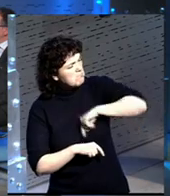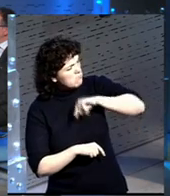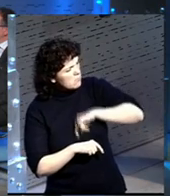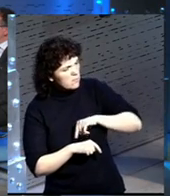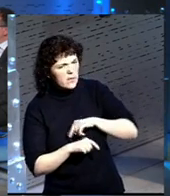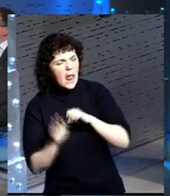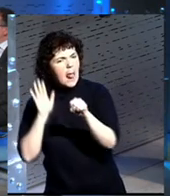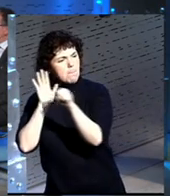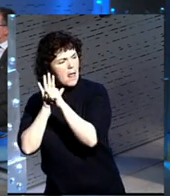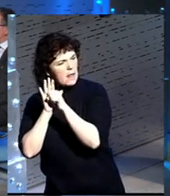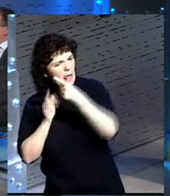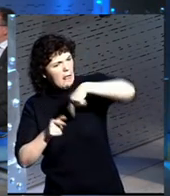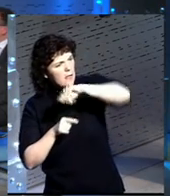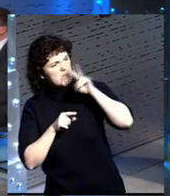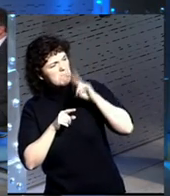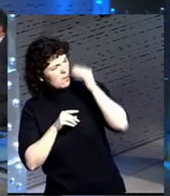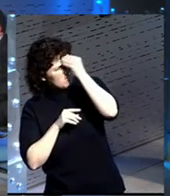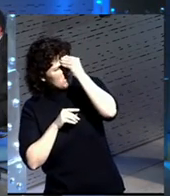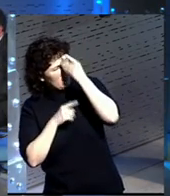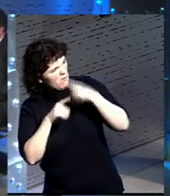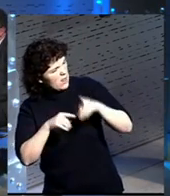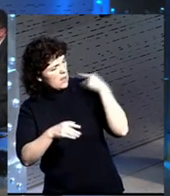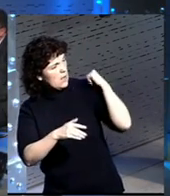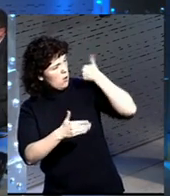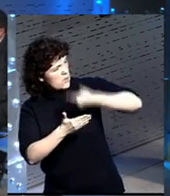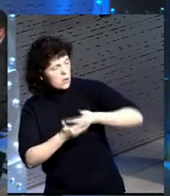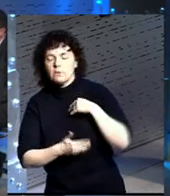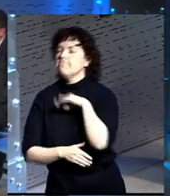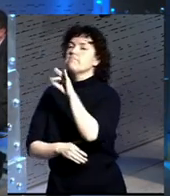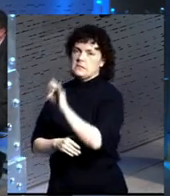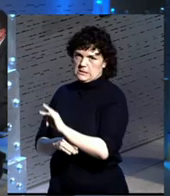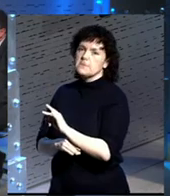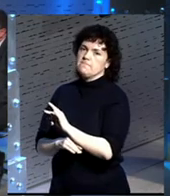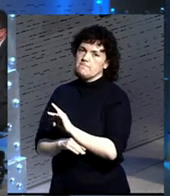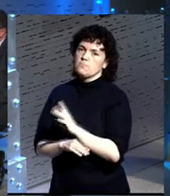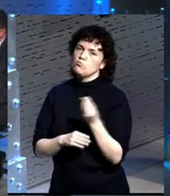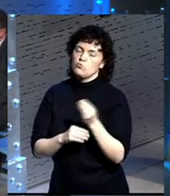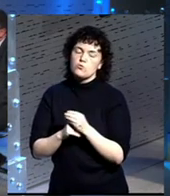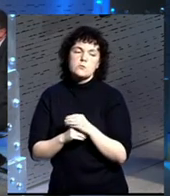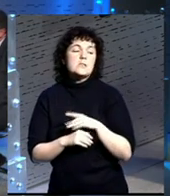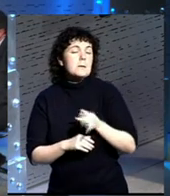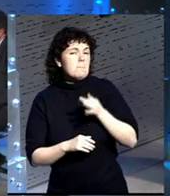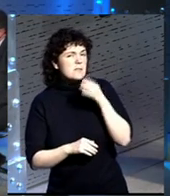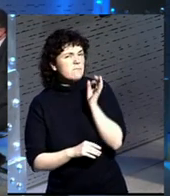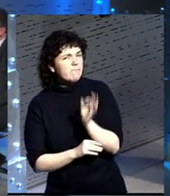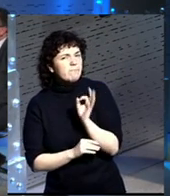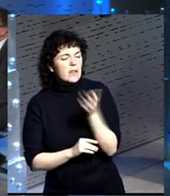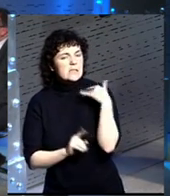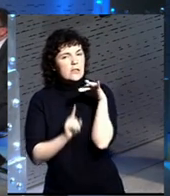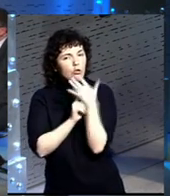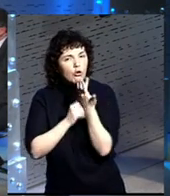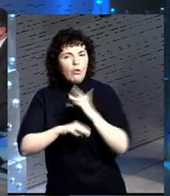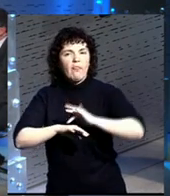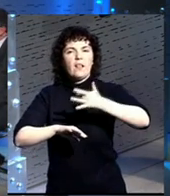de la marca en esos últimos años? Sí. Mucho. Y además es cierto que este entorno